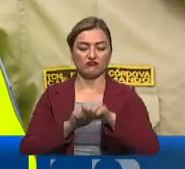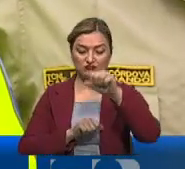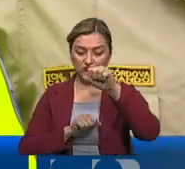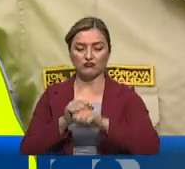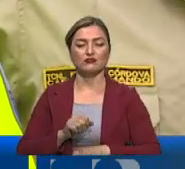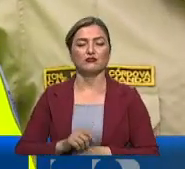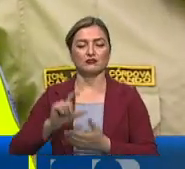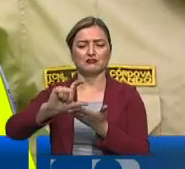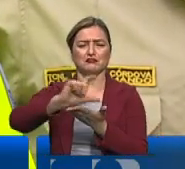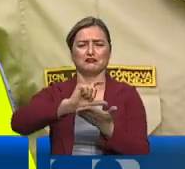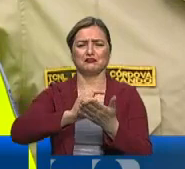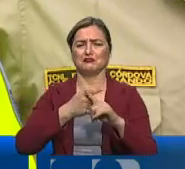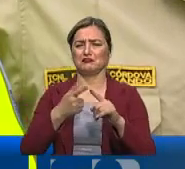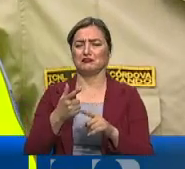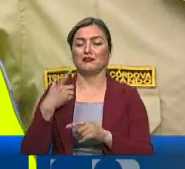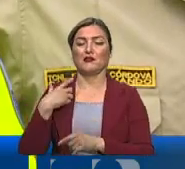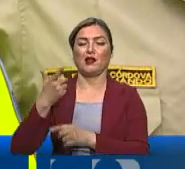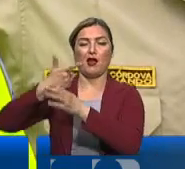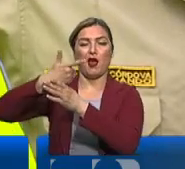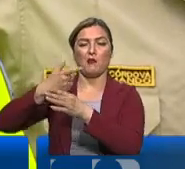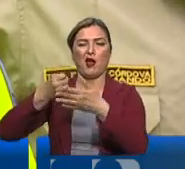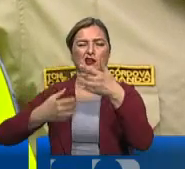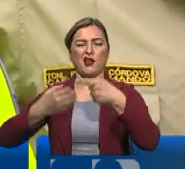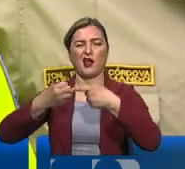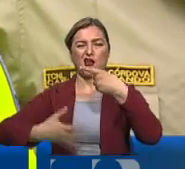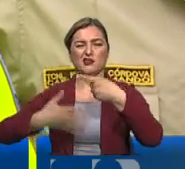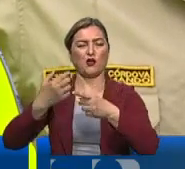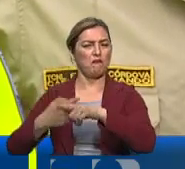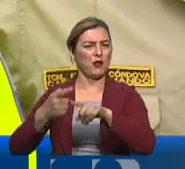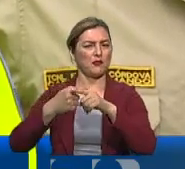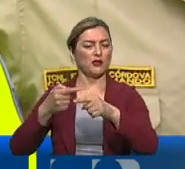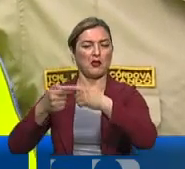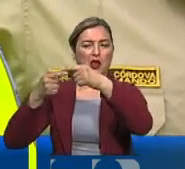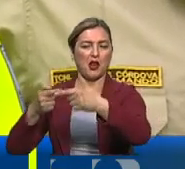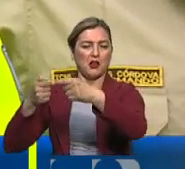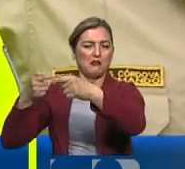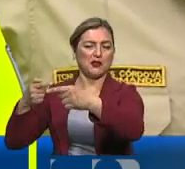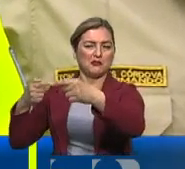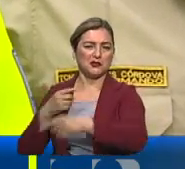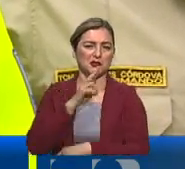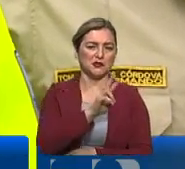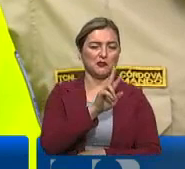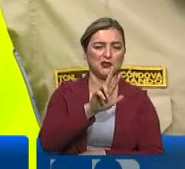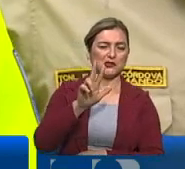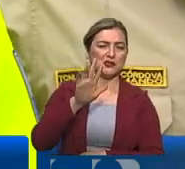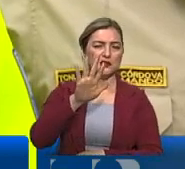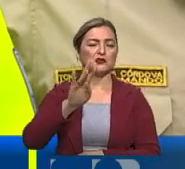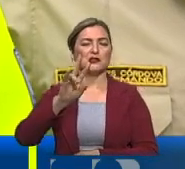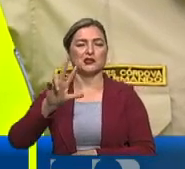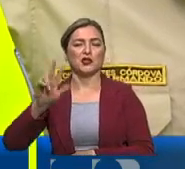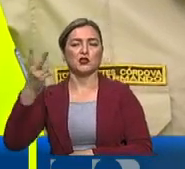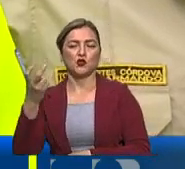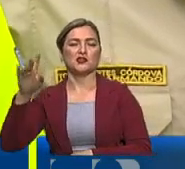munición de diferentes características o diferentes milímetros. 223, 573, calibre